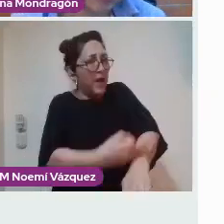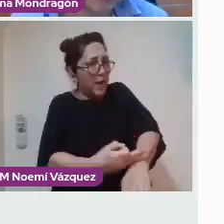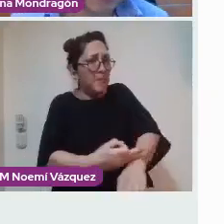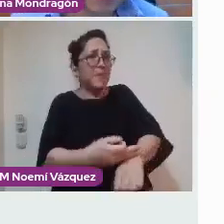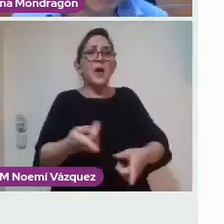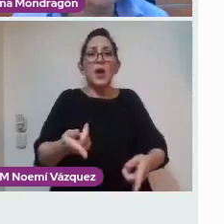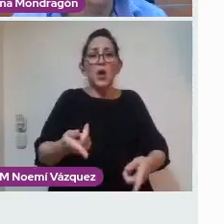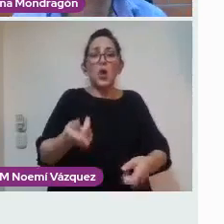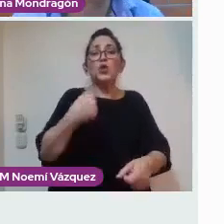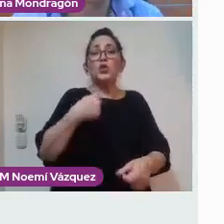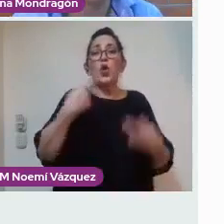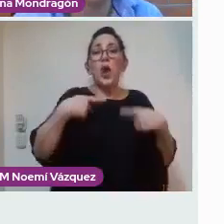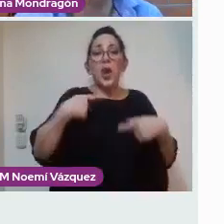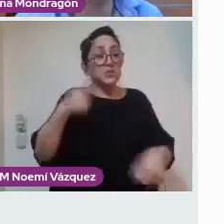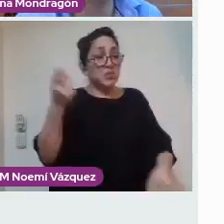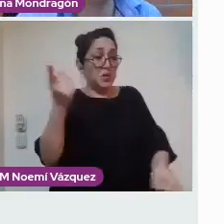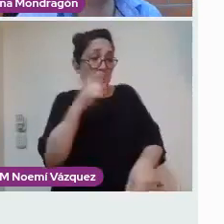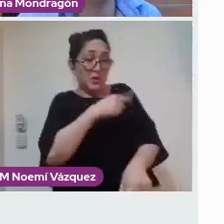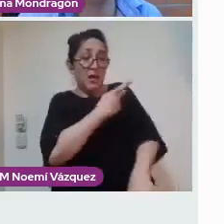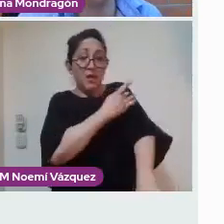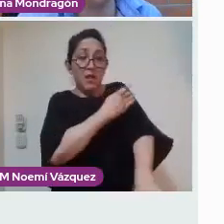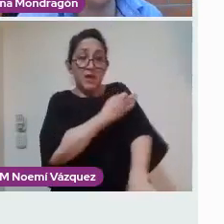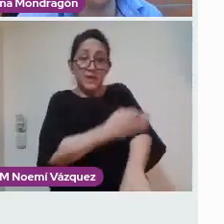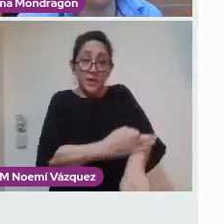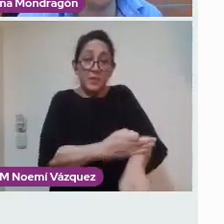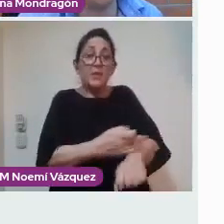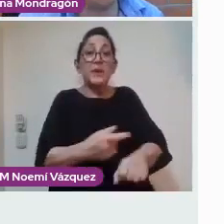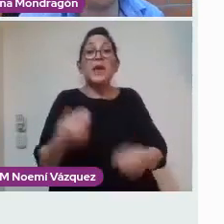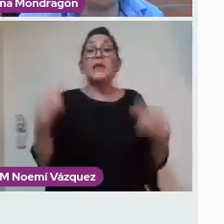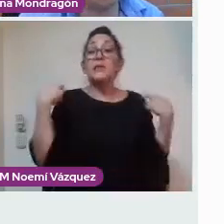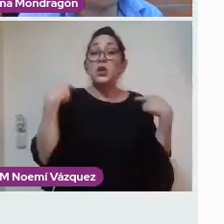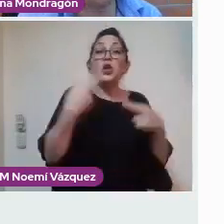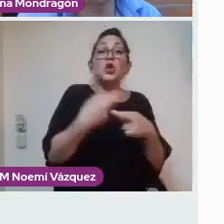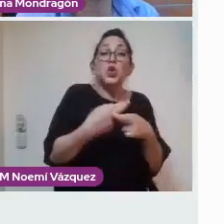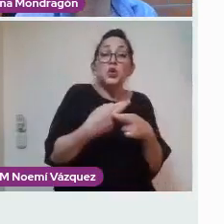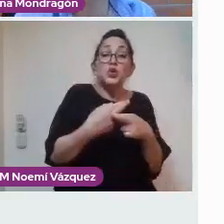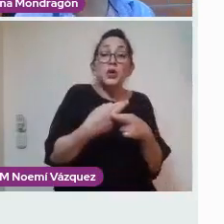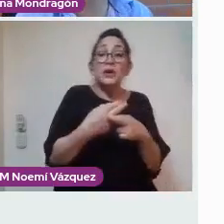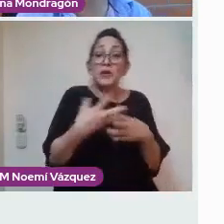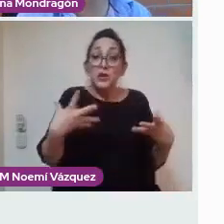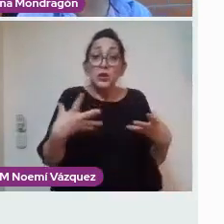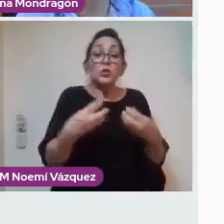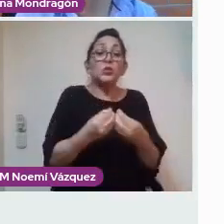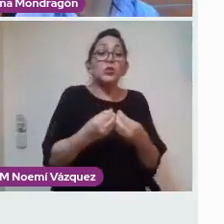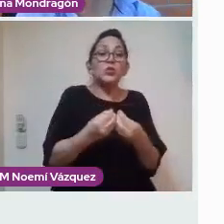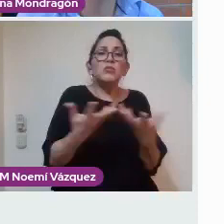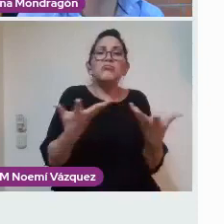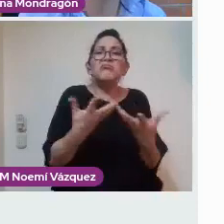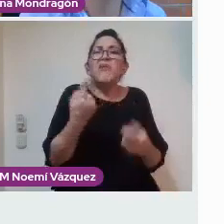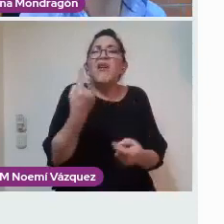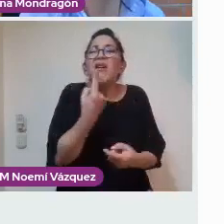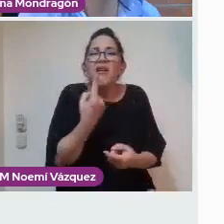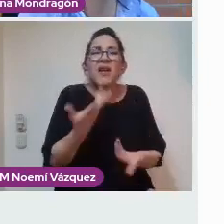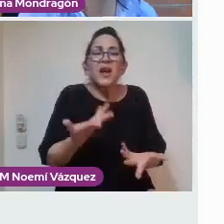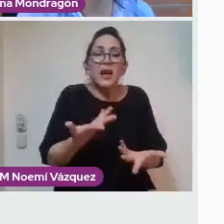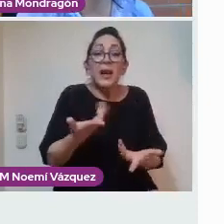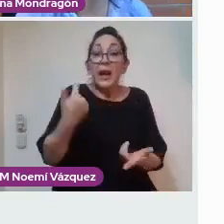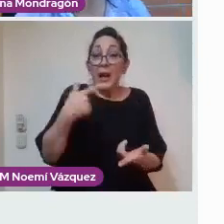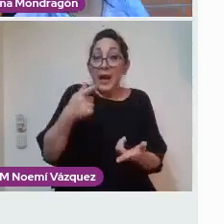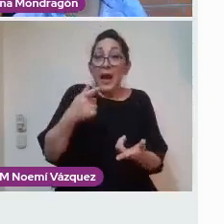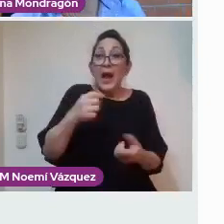integrantes de estas familias, es la promoción de estilos de hábitos saludables. Hoy estaba